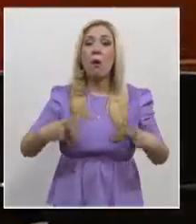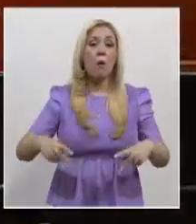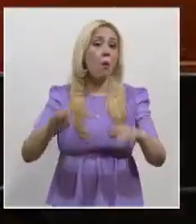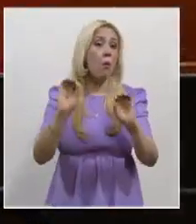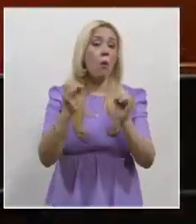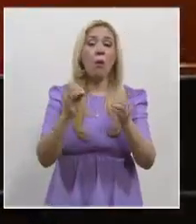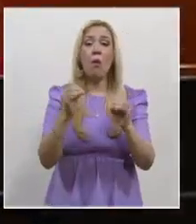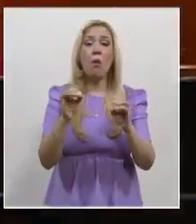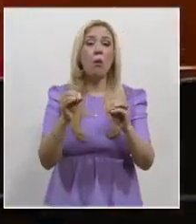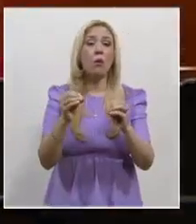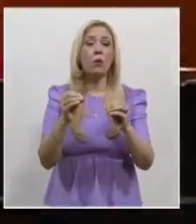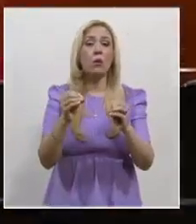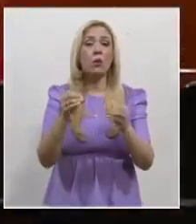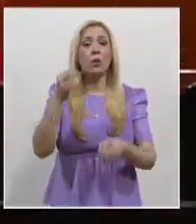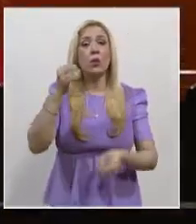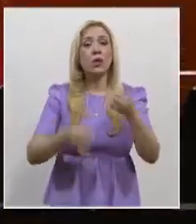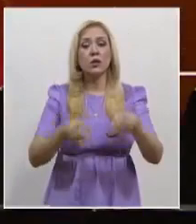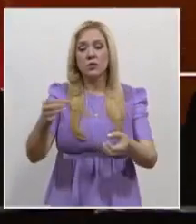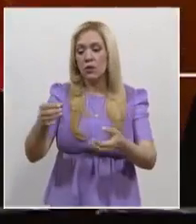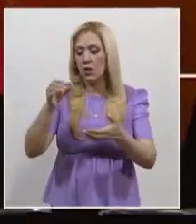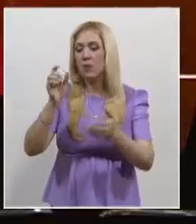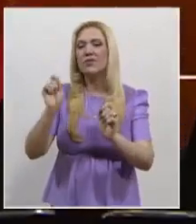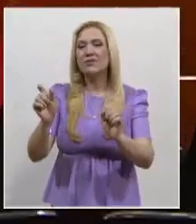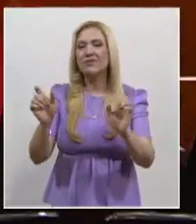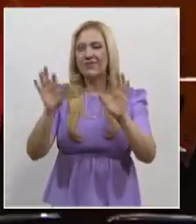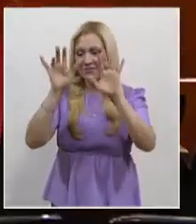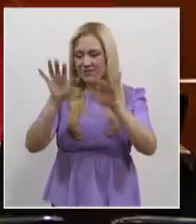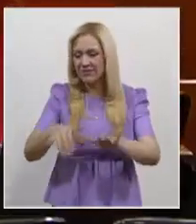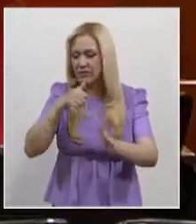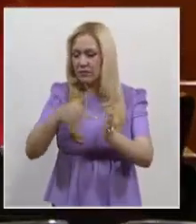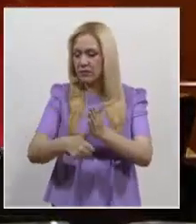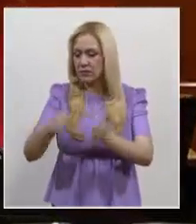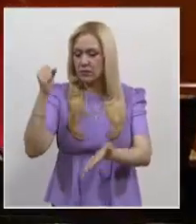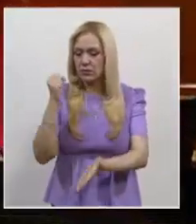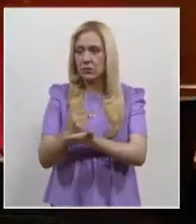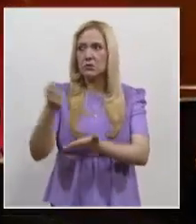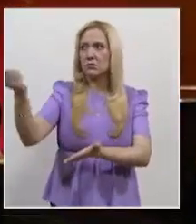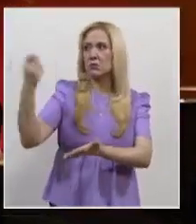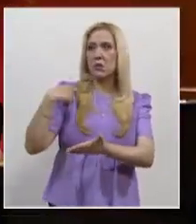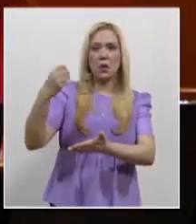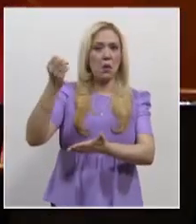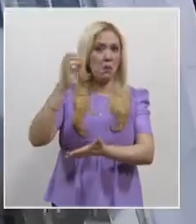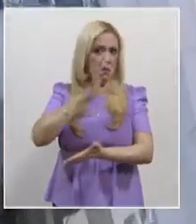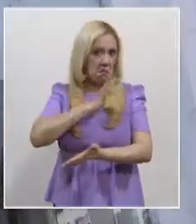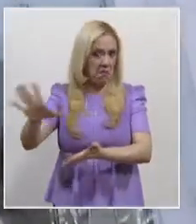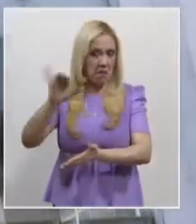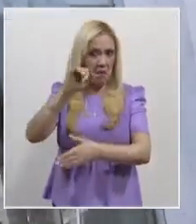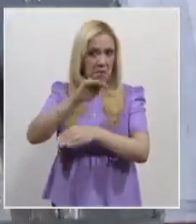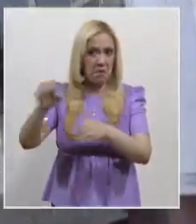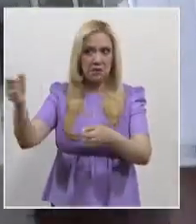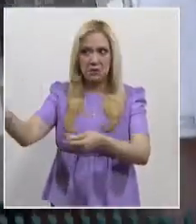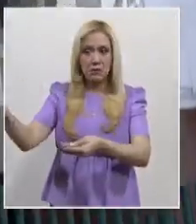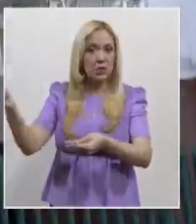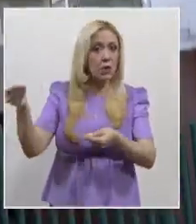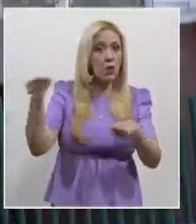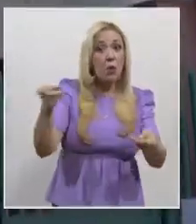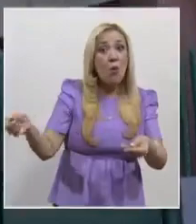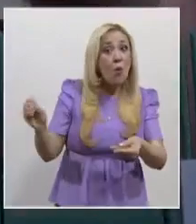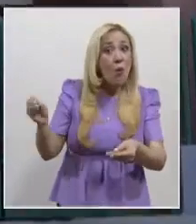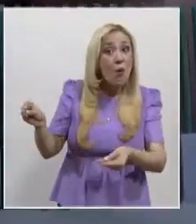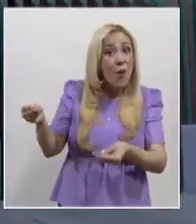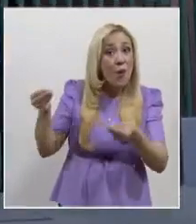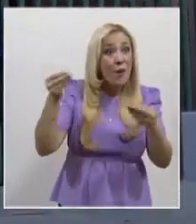a juicio la constancia de otorgamiento o negativa de pensión por parte del Seguro Social o, en su caso, la solicitud de